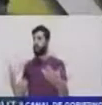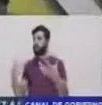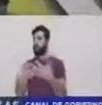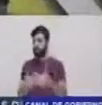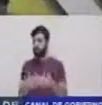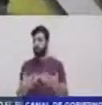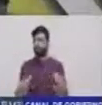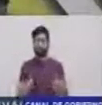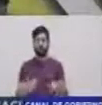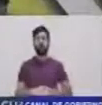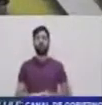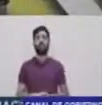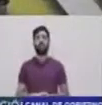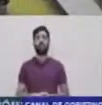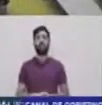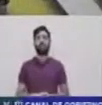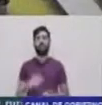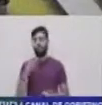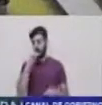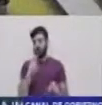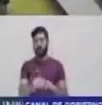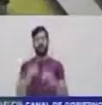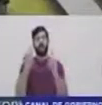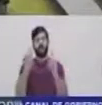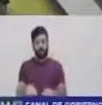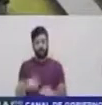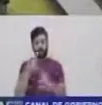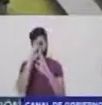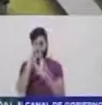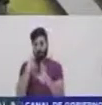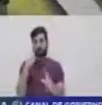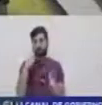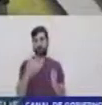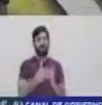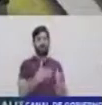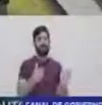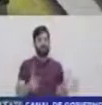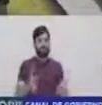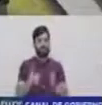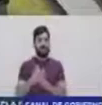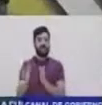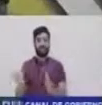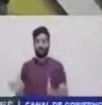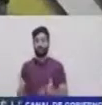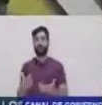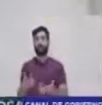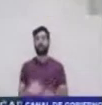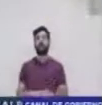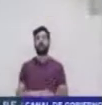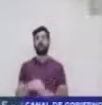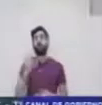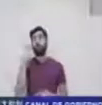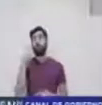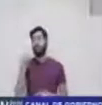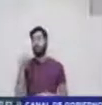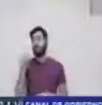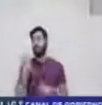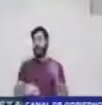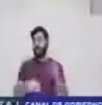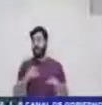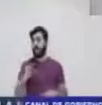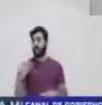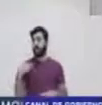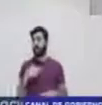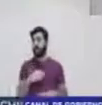actitud ética virtual, es respetar el espacio, respetar la privacidad de los demás. Hemos